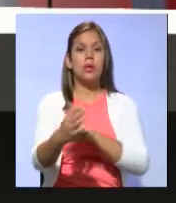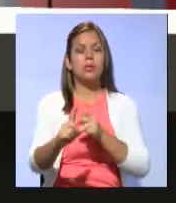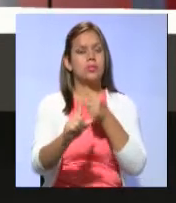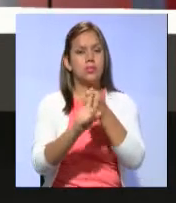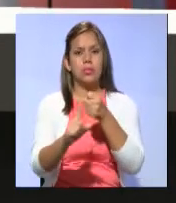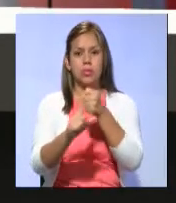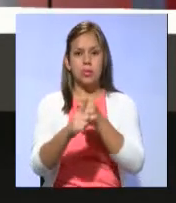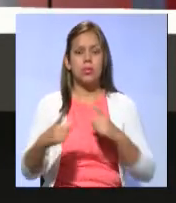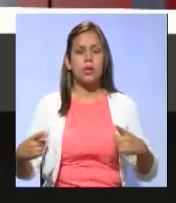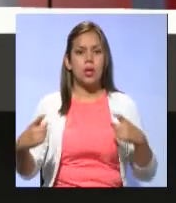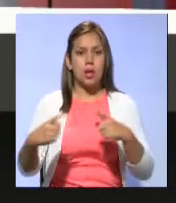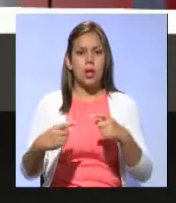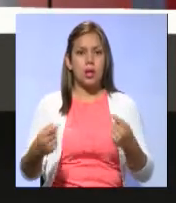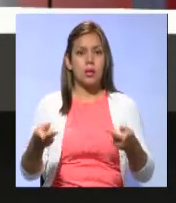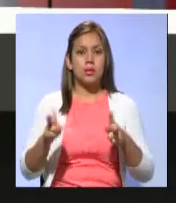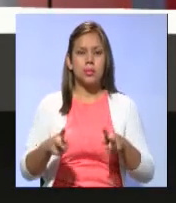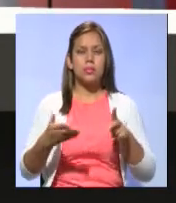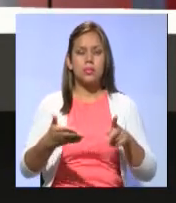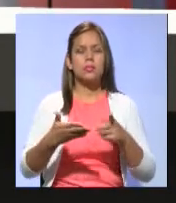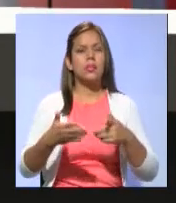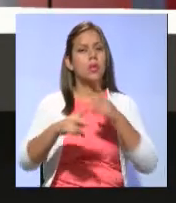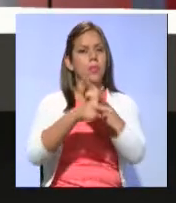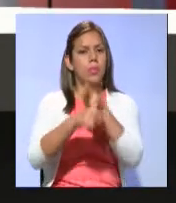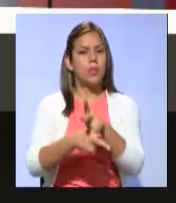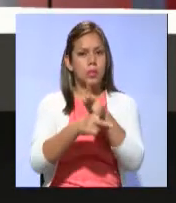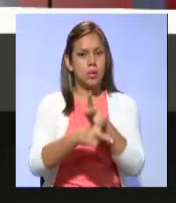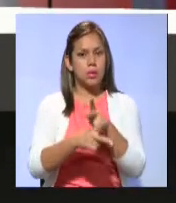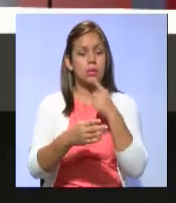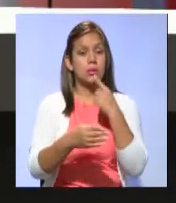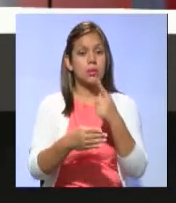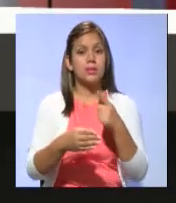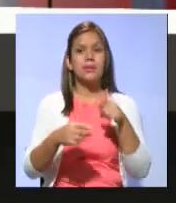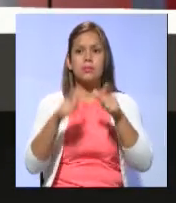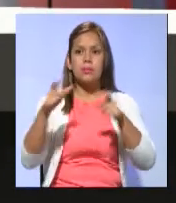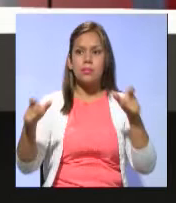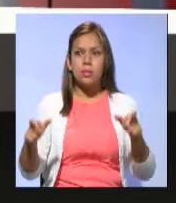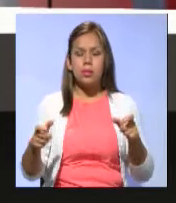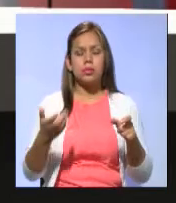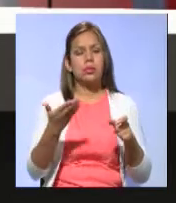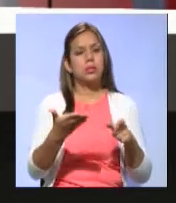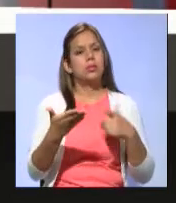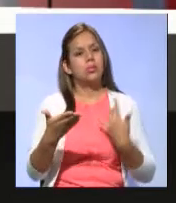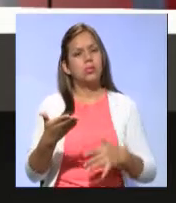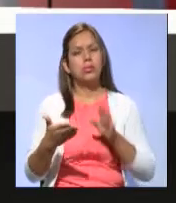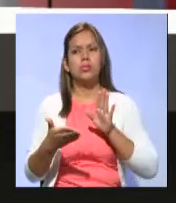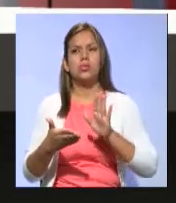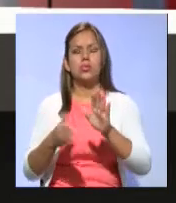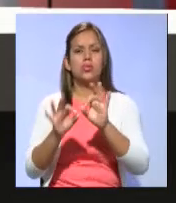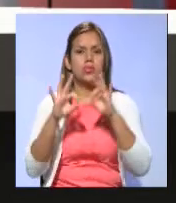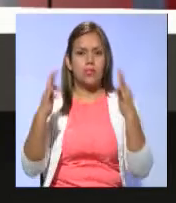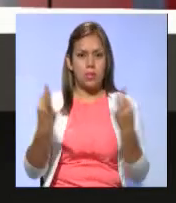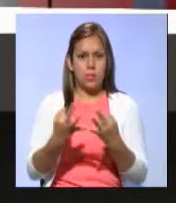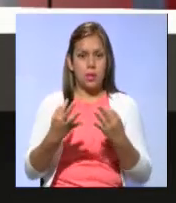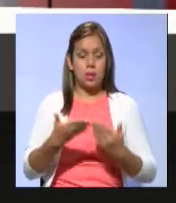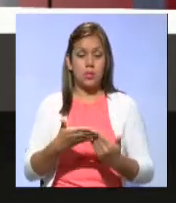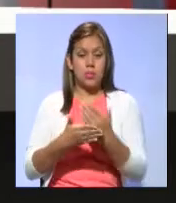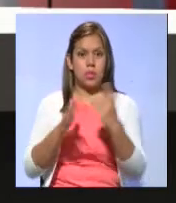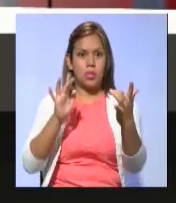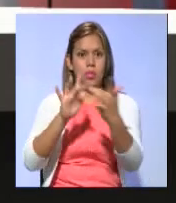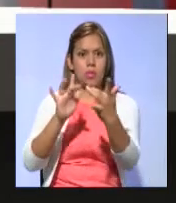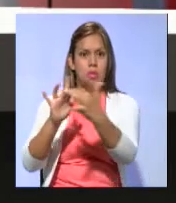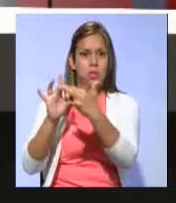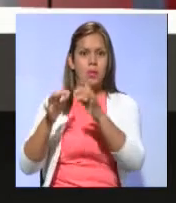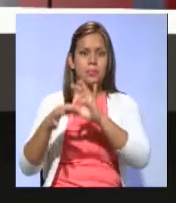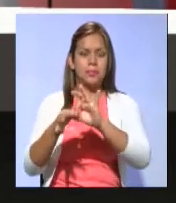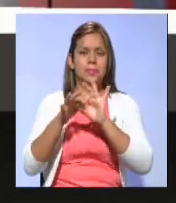La iniciativa, que trasciende fronteras, busca proteger a los pacientes que padecen esta enfermedad y sus familias. Hacemos un nuevo contacto con nuestra